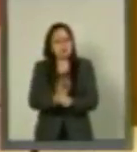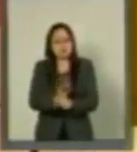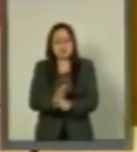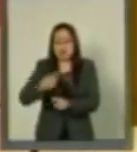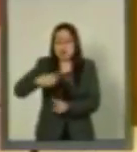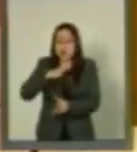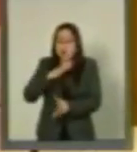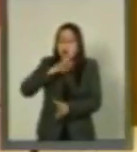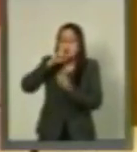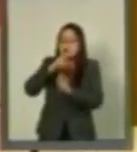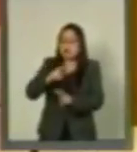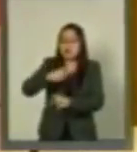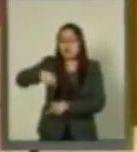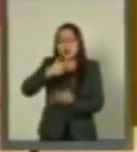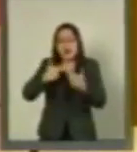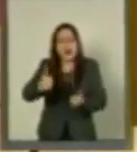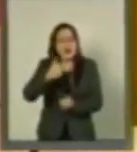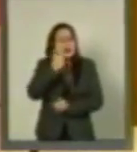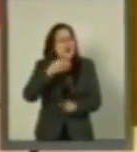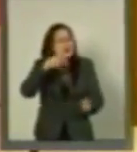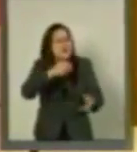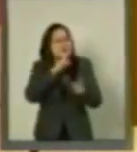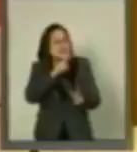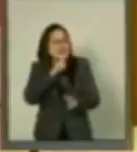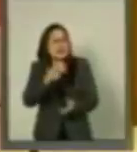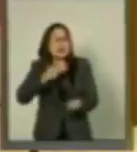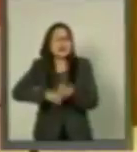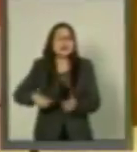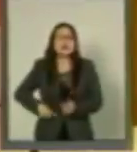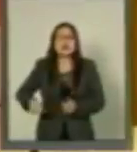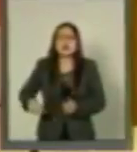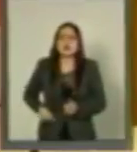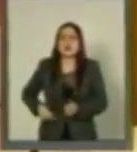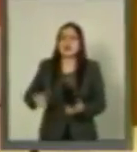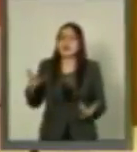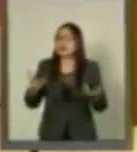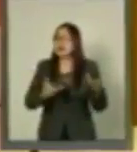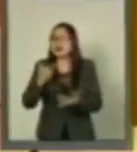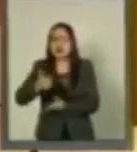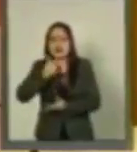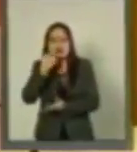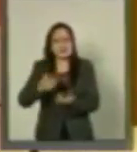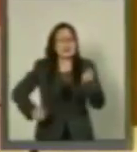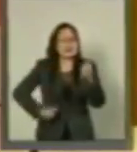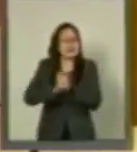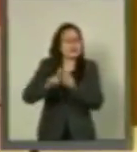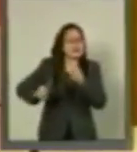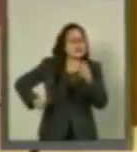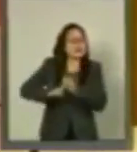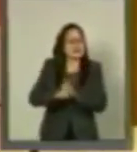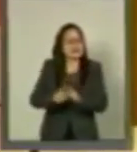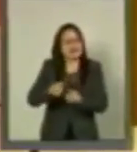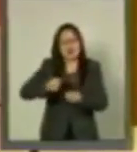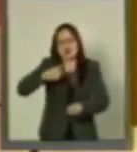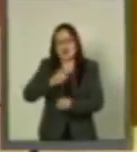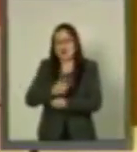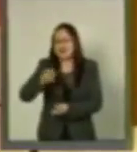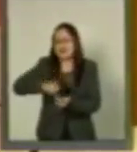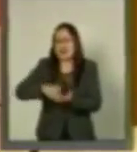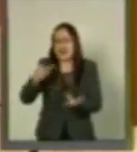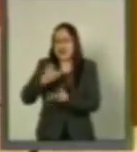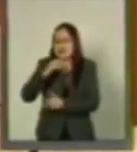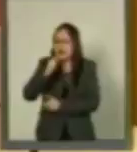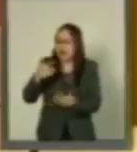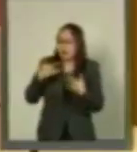un resultado que nadie deseaba. Un gobierno desesperado por la crisis de inseguridad generada por